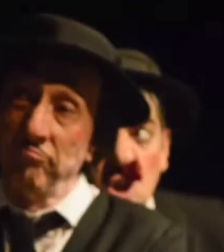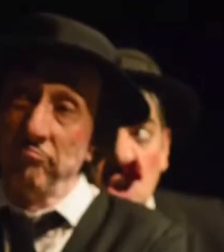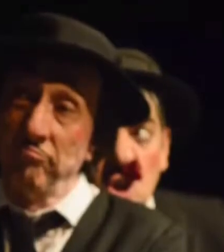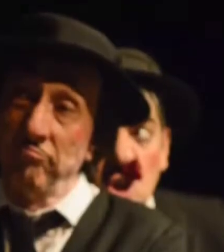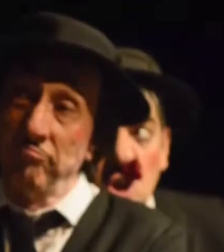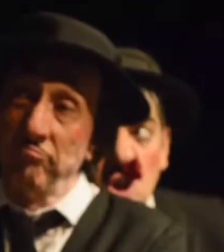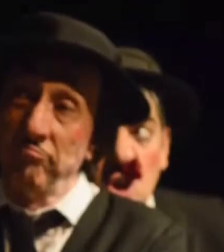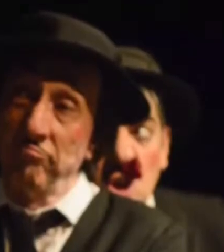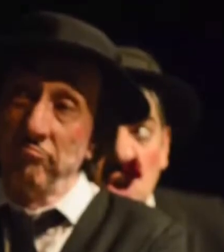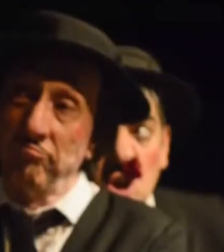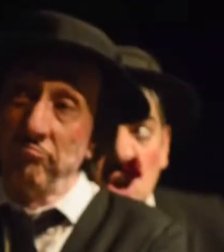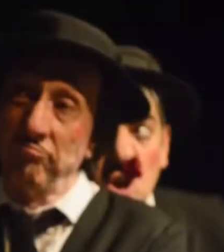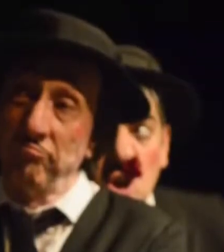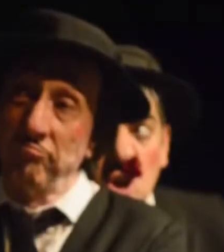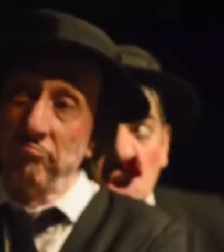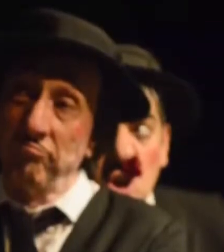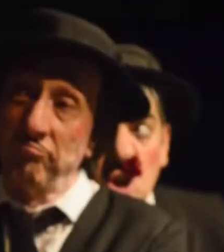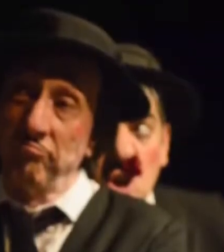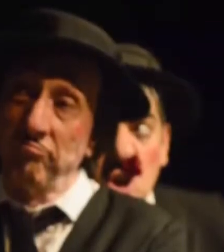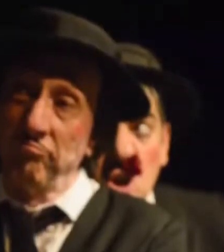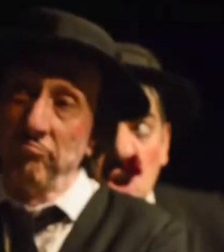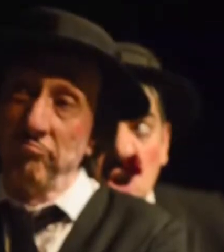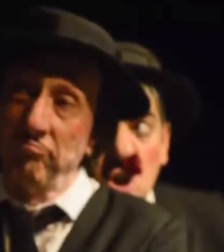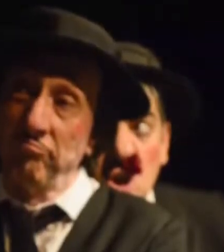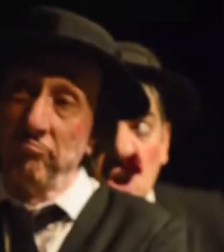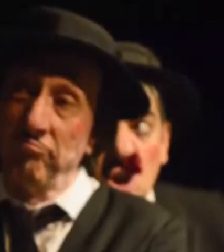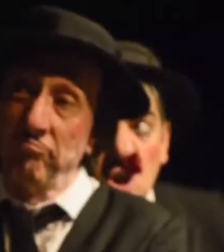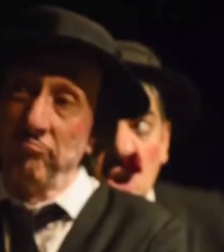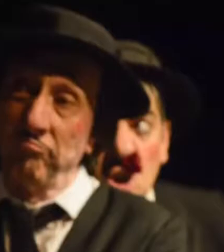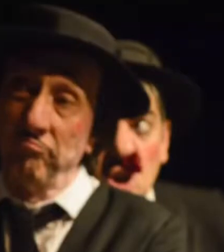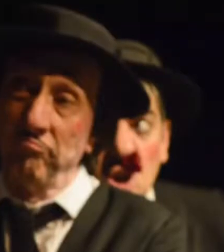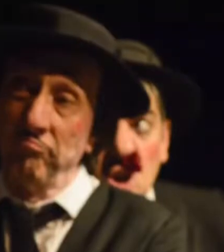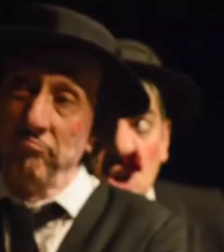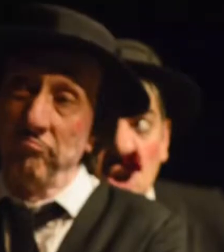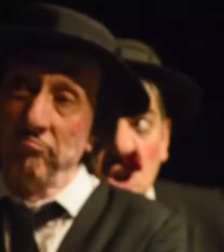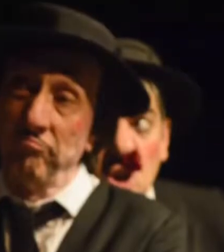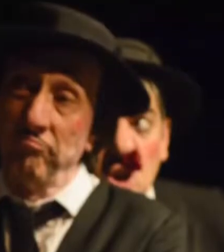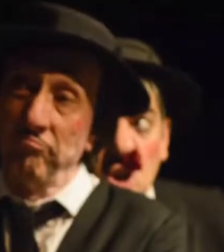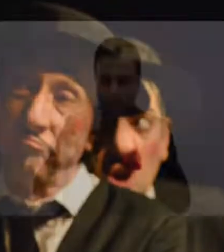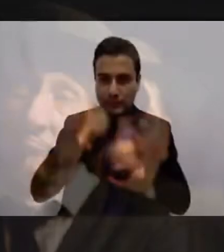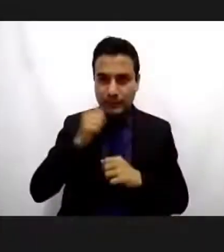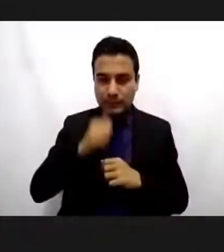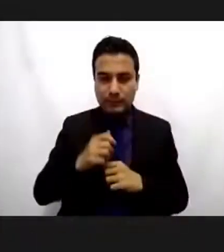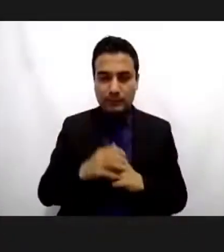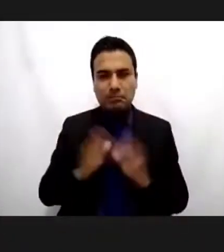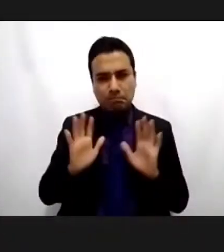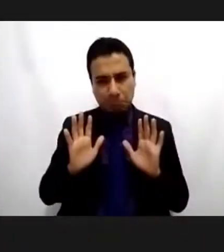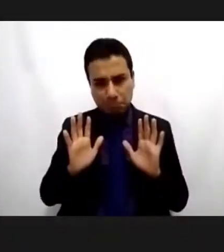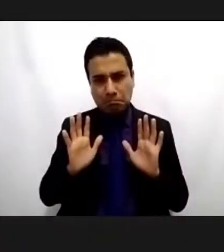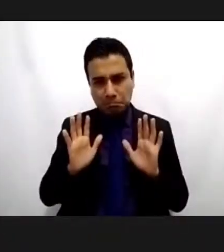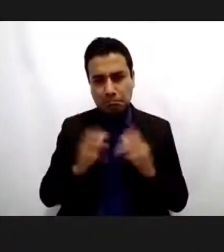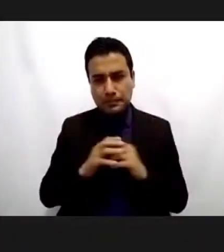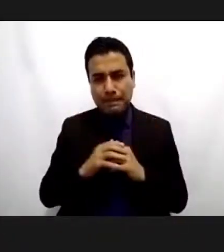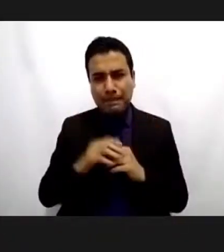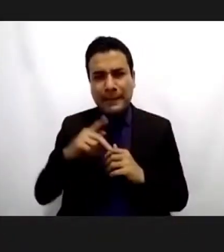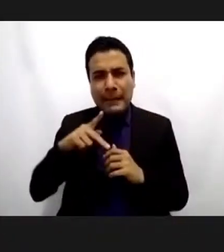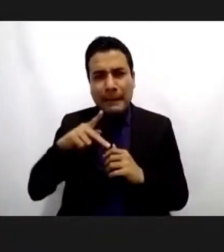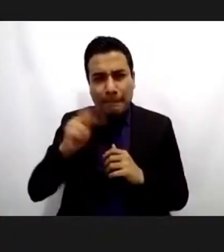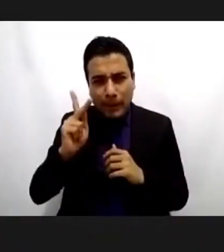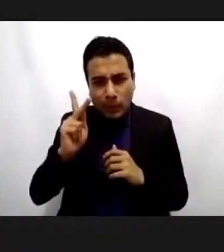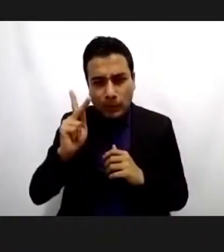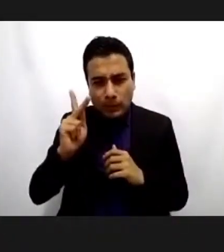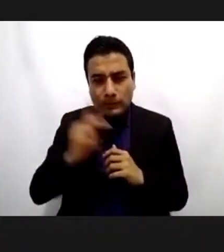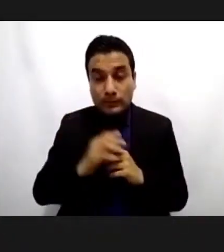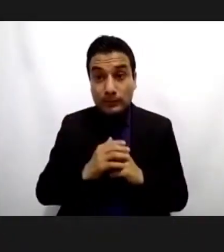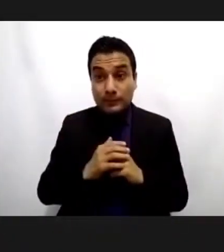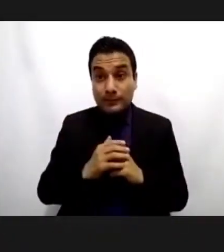muy corregido, muy elaborado. Yo creo mucho en la elaboración del texto, pero acepto la hipótesis de que la